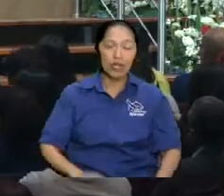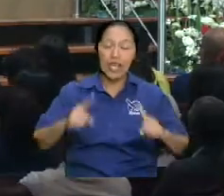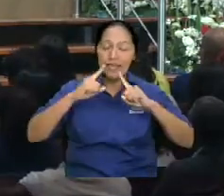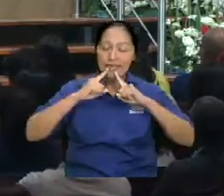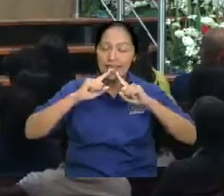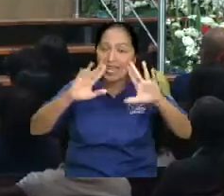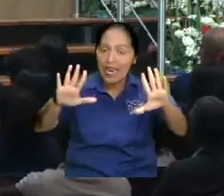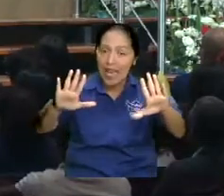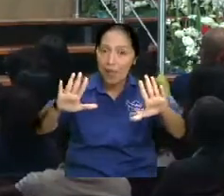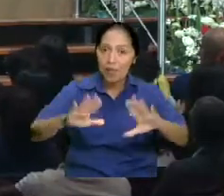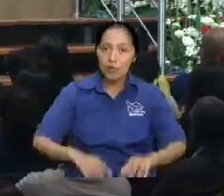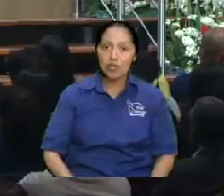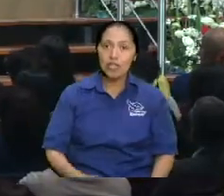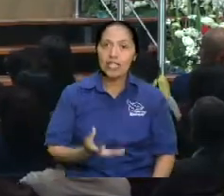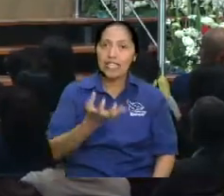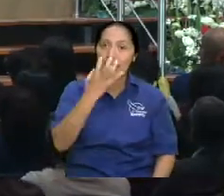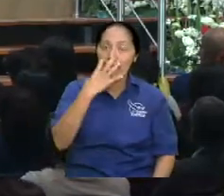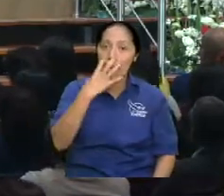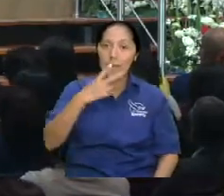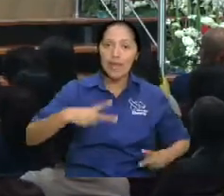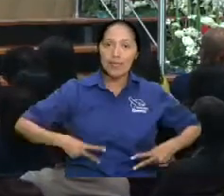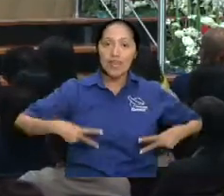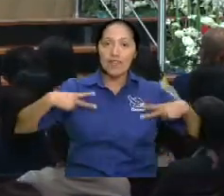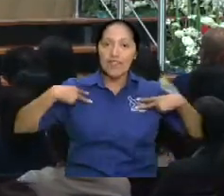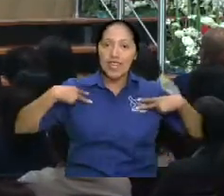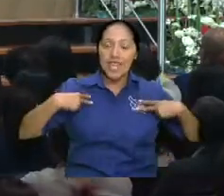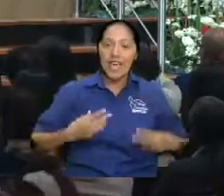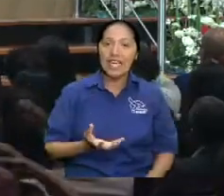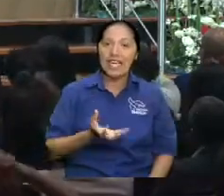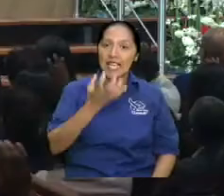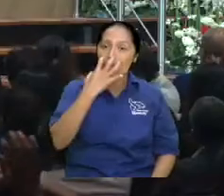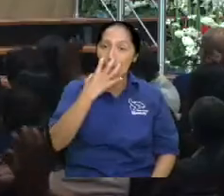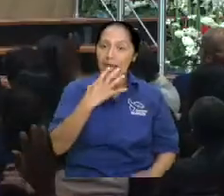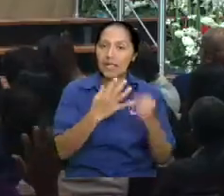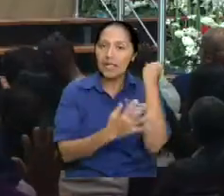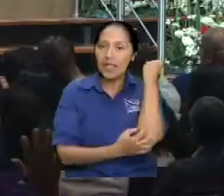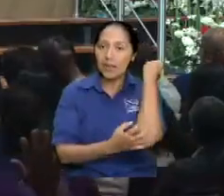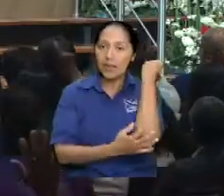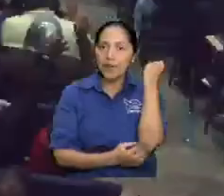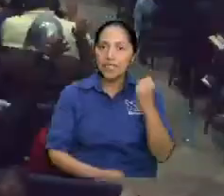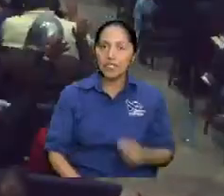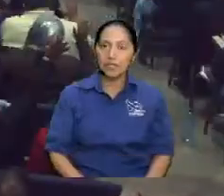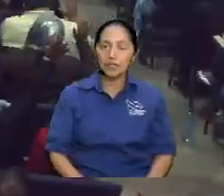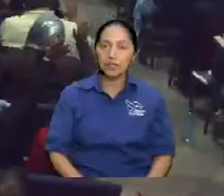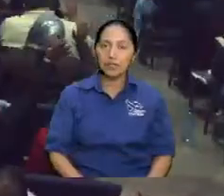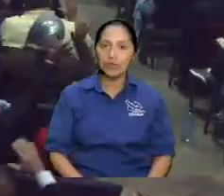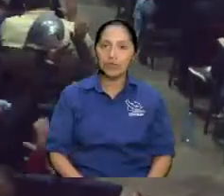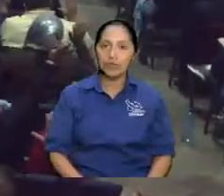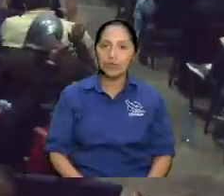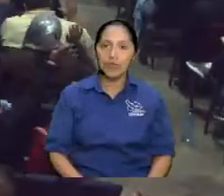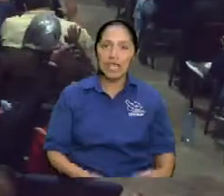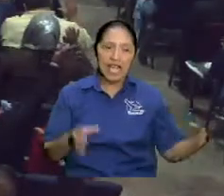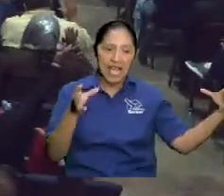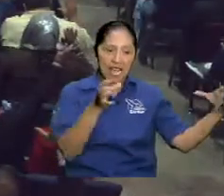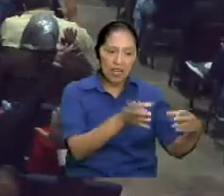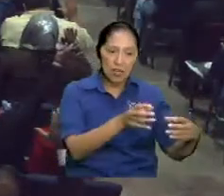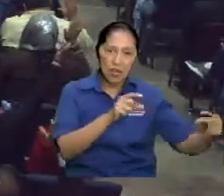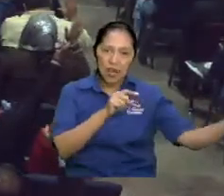declaramos que el pan de vida, el pan de pobres, aplasta a los